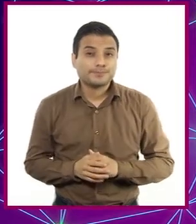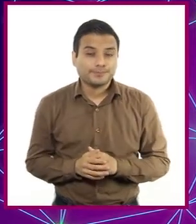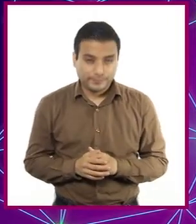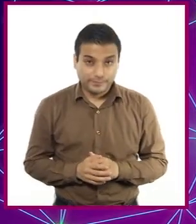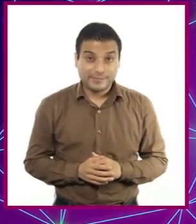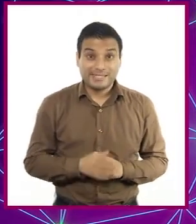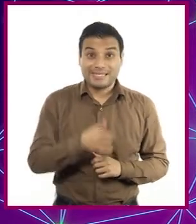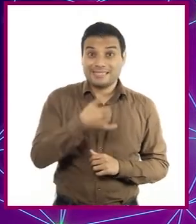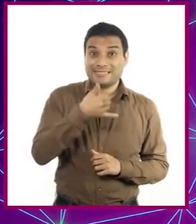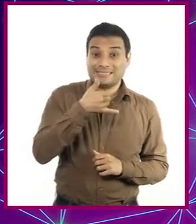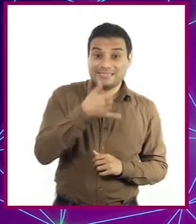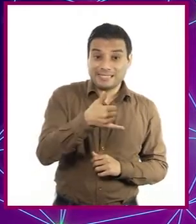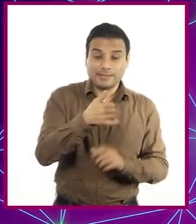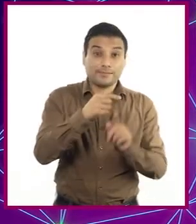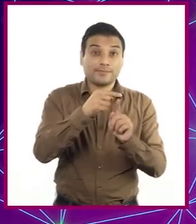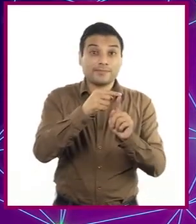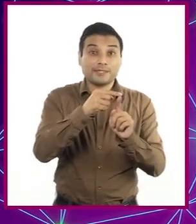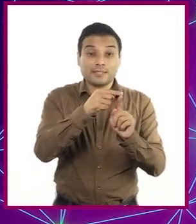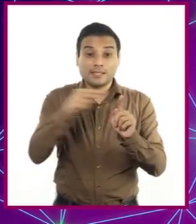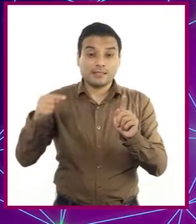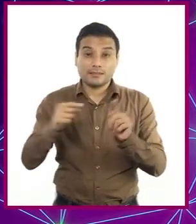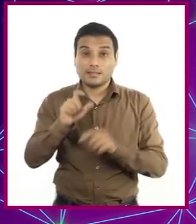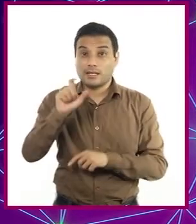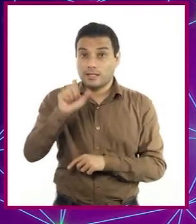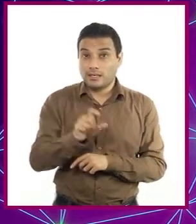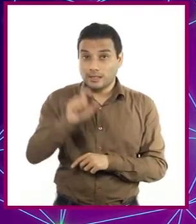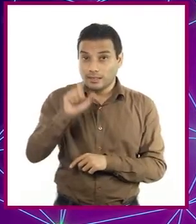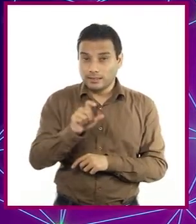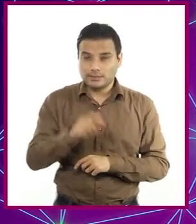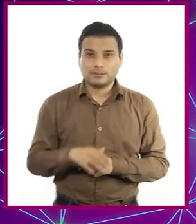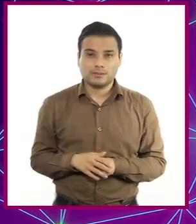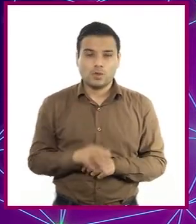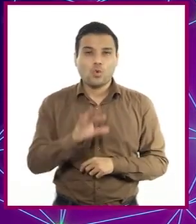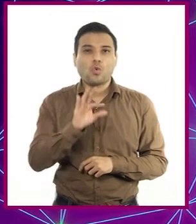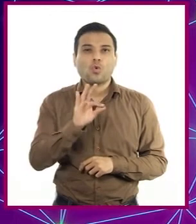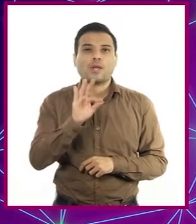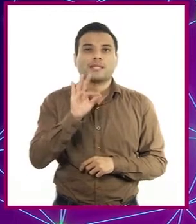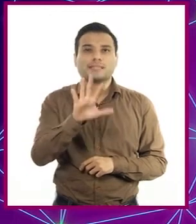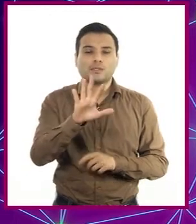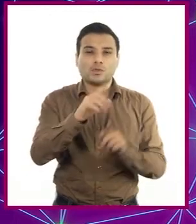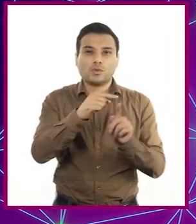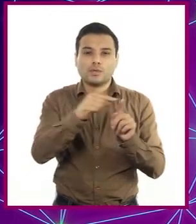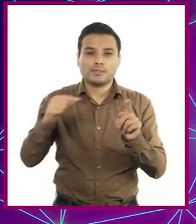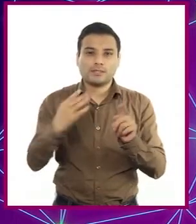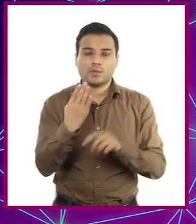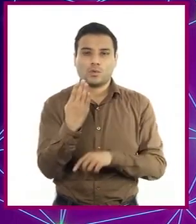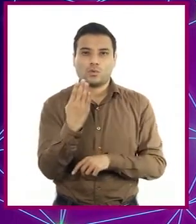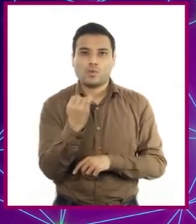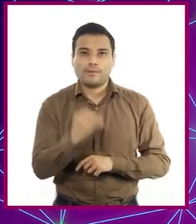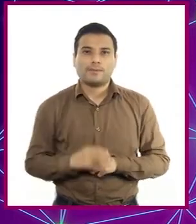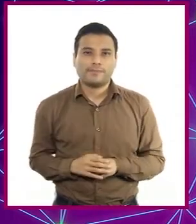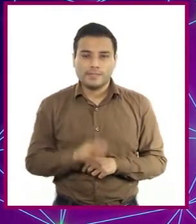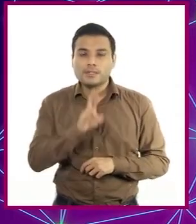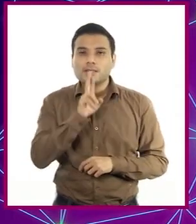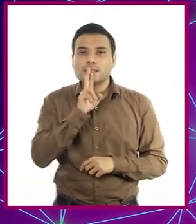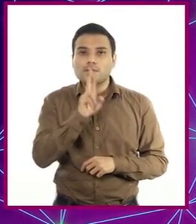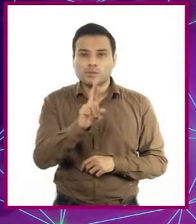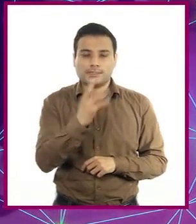y entre la diferencia en x, es decir, 45 entre 9, lo que resulta 5.